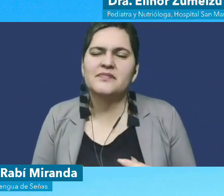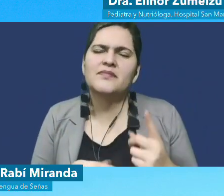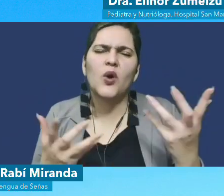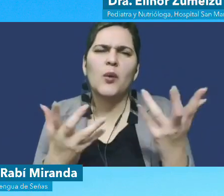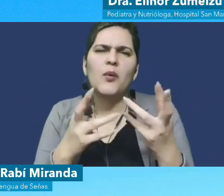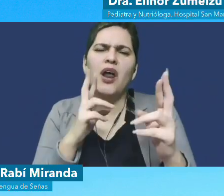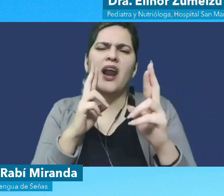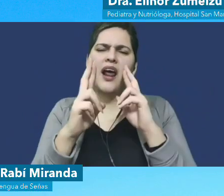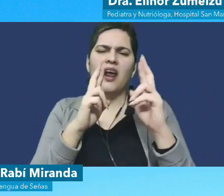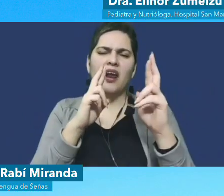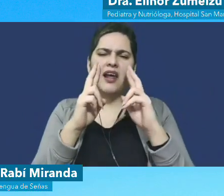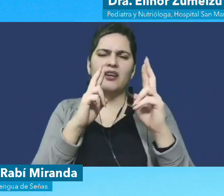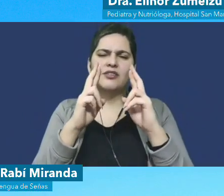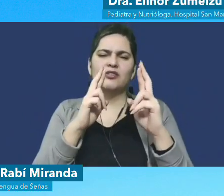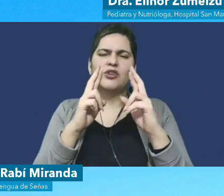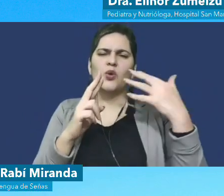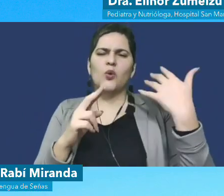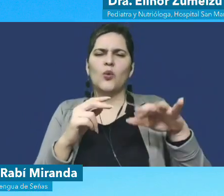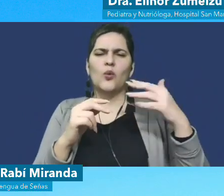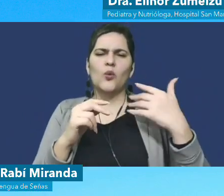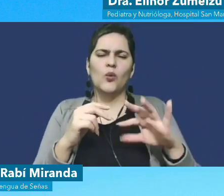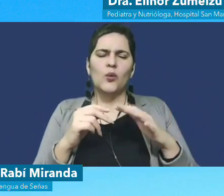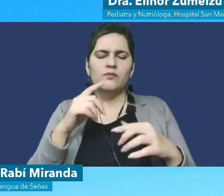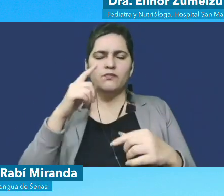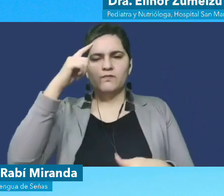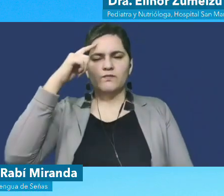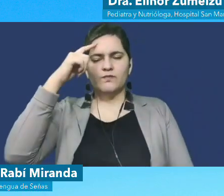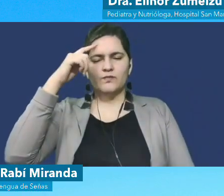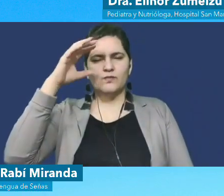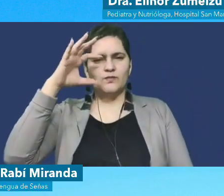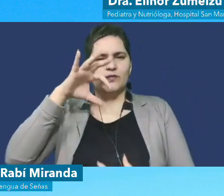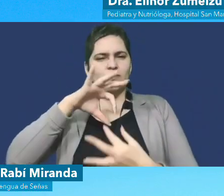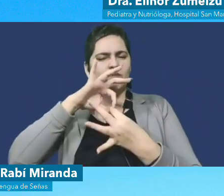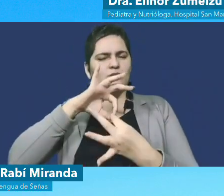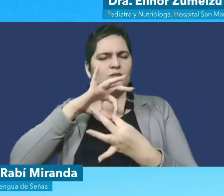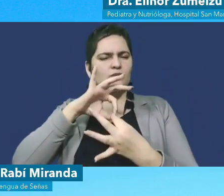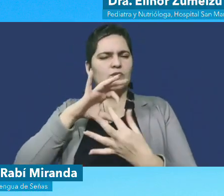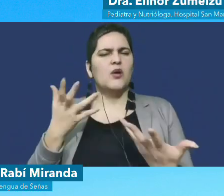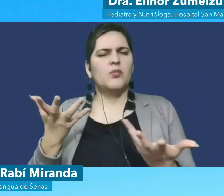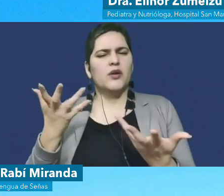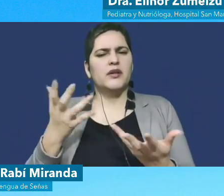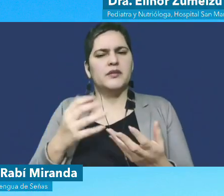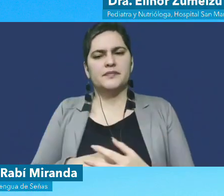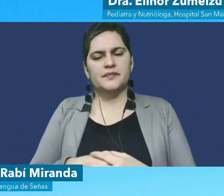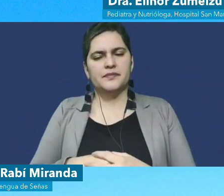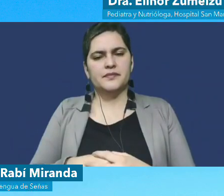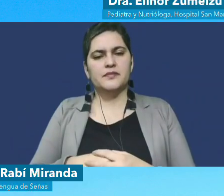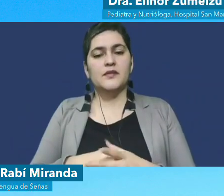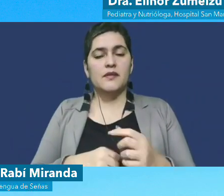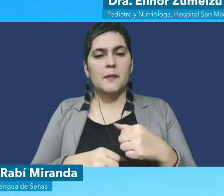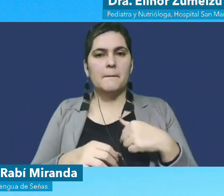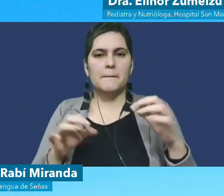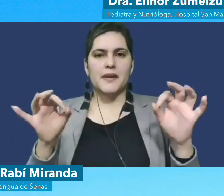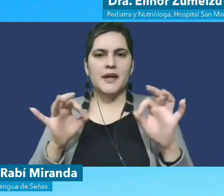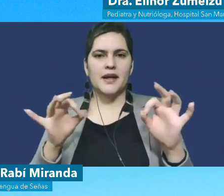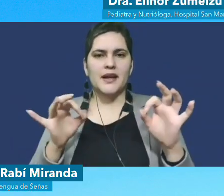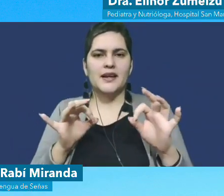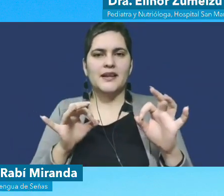¿Por qué es tan importante el vínculo que hay? Lo voy a decir de una manera coloquial, ¿no es cierto? Y